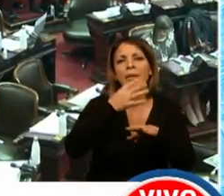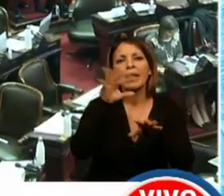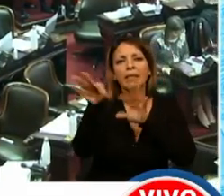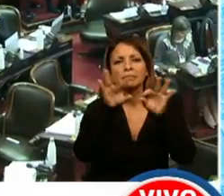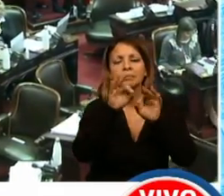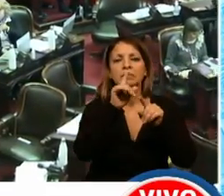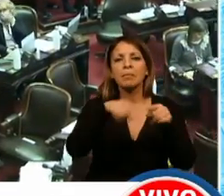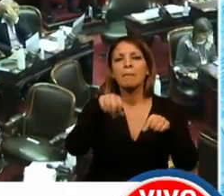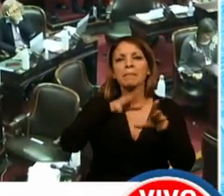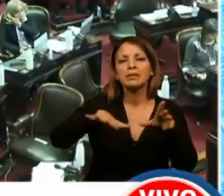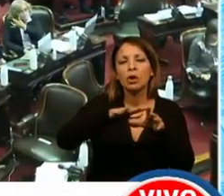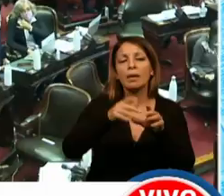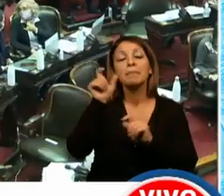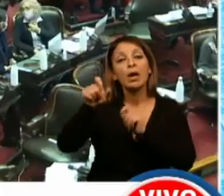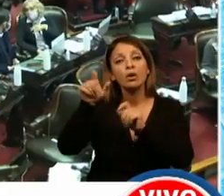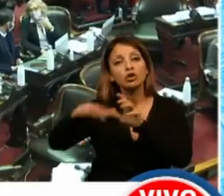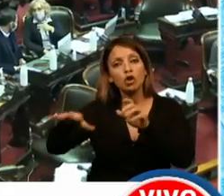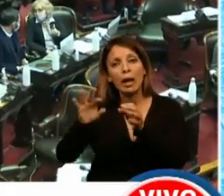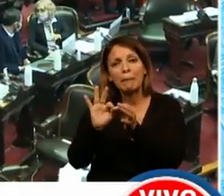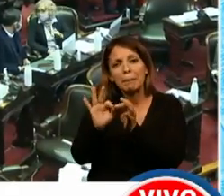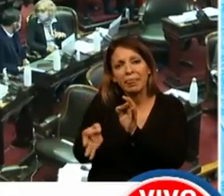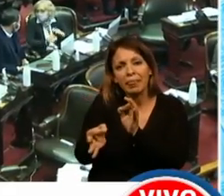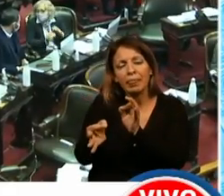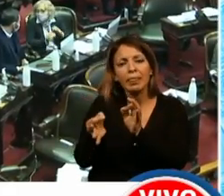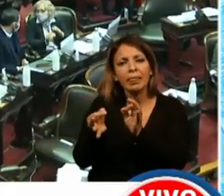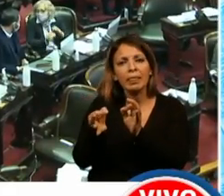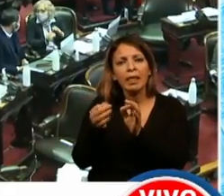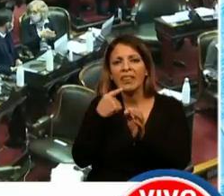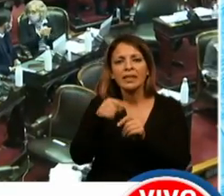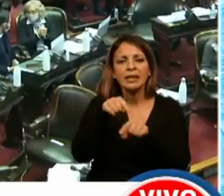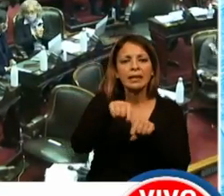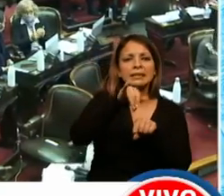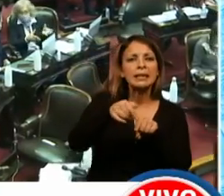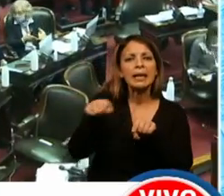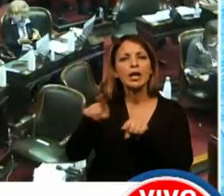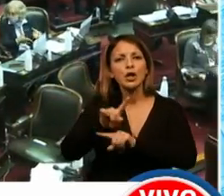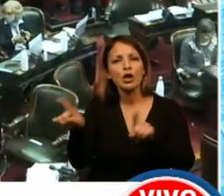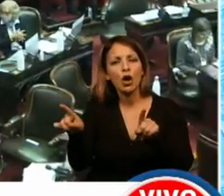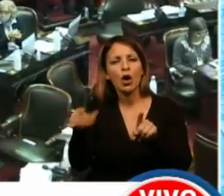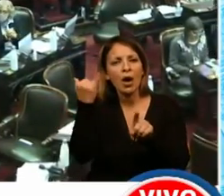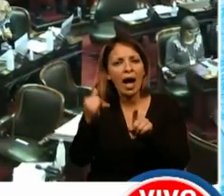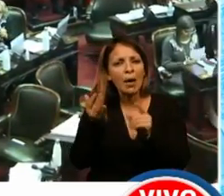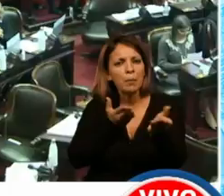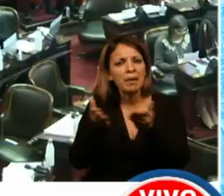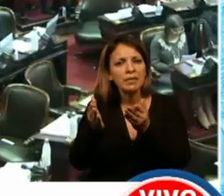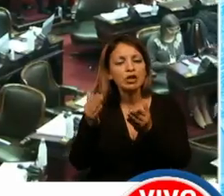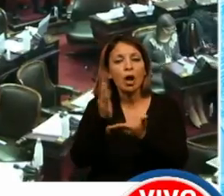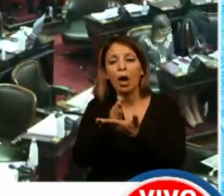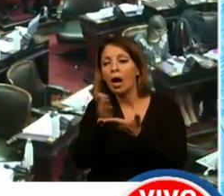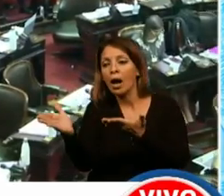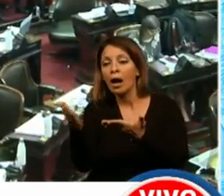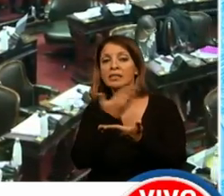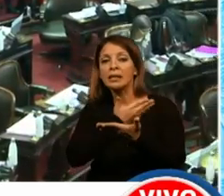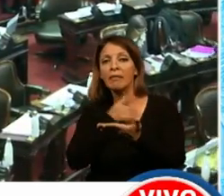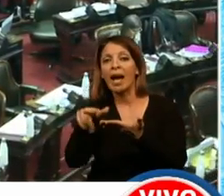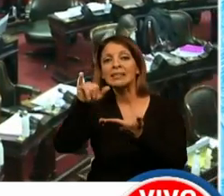milímetros nada más de diferencia o de grado y en todos casos años de empeño un beneficio por vivir sin ningún beneficio